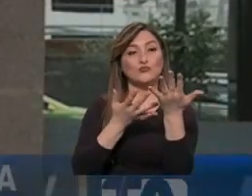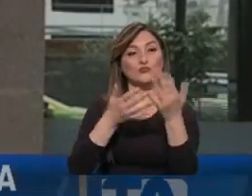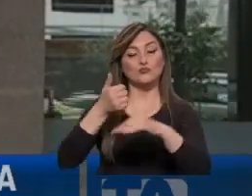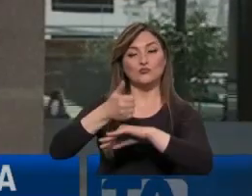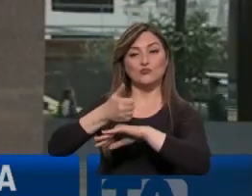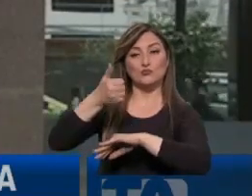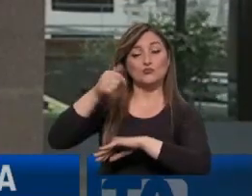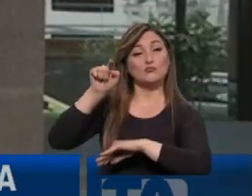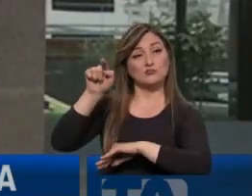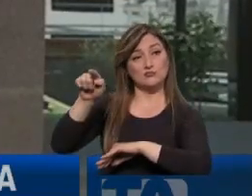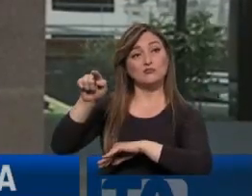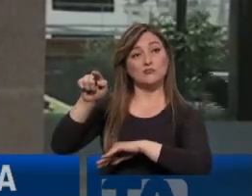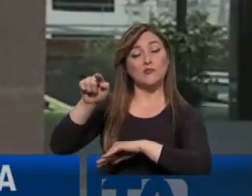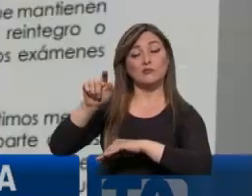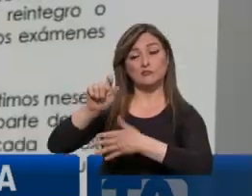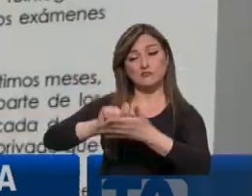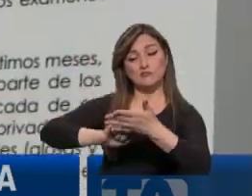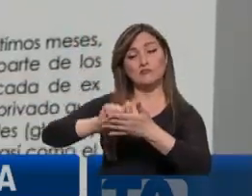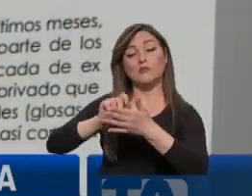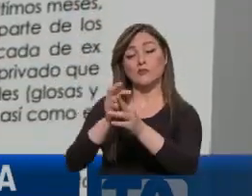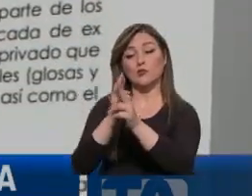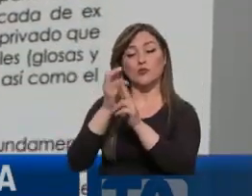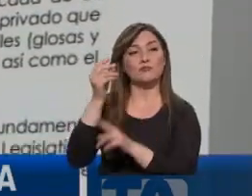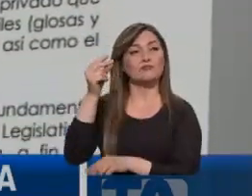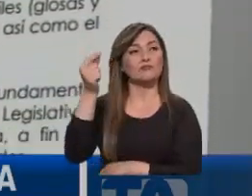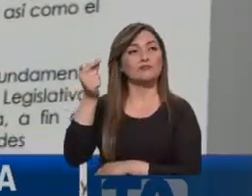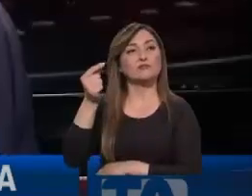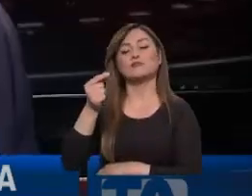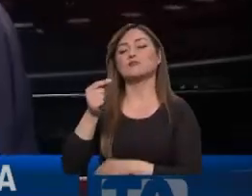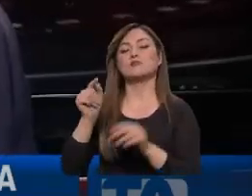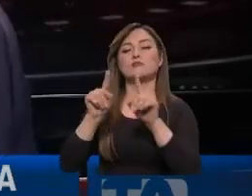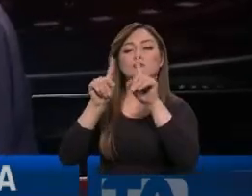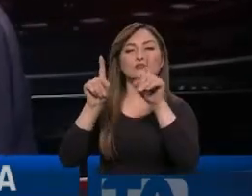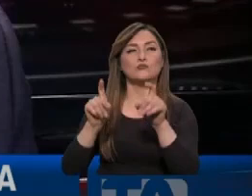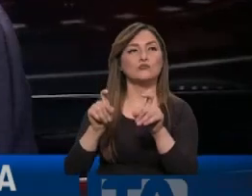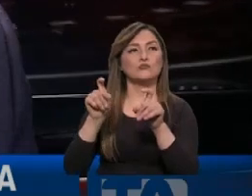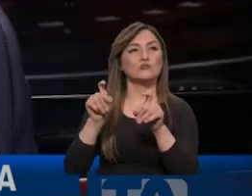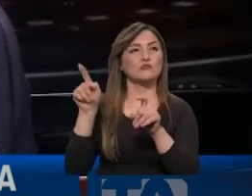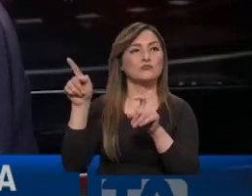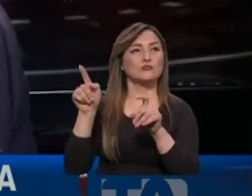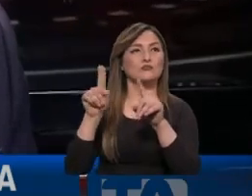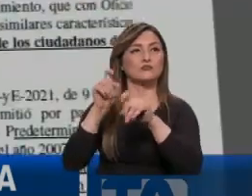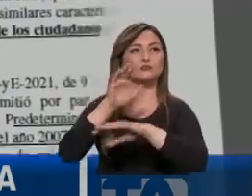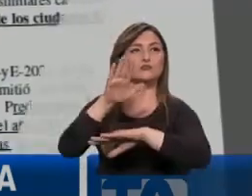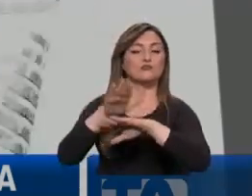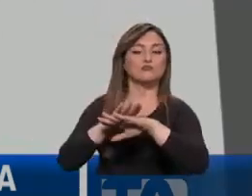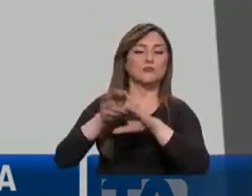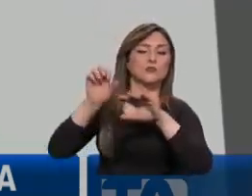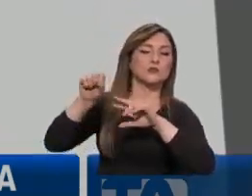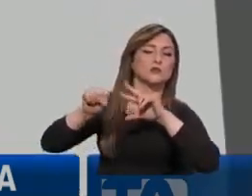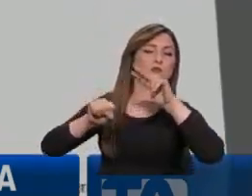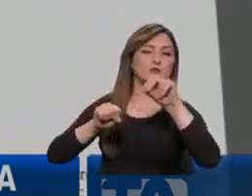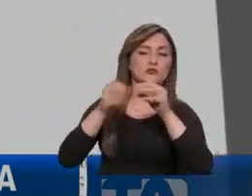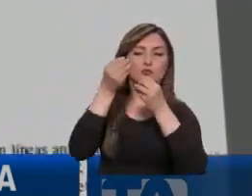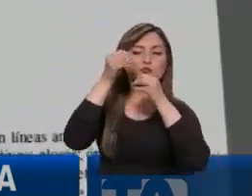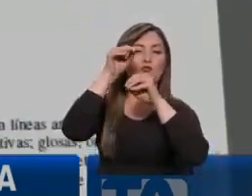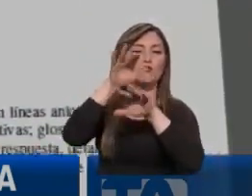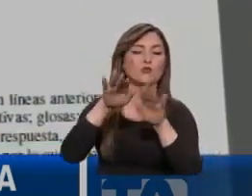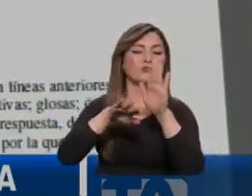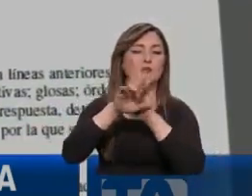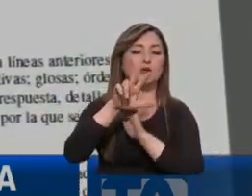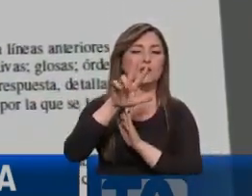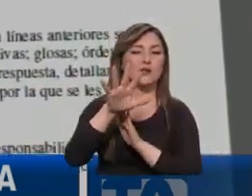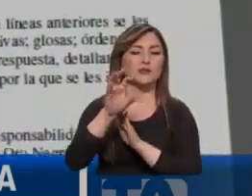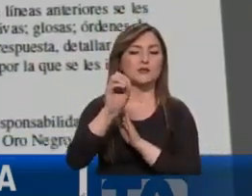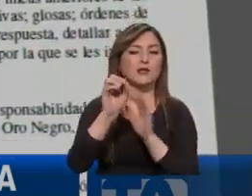Procurador General del Estado pueda responder de inmediato a la consulta que le hizo el Contralor sobre si entrega o no la información de más de